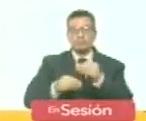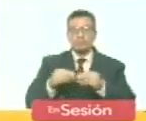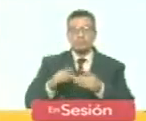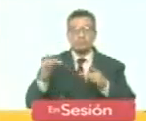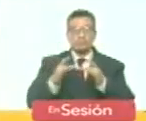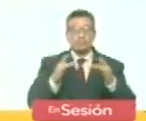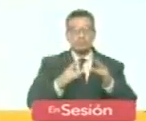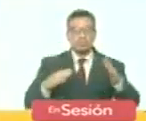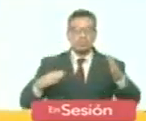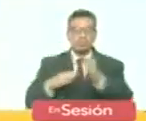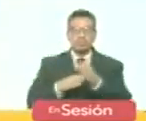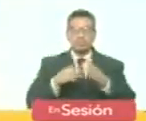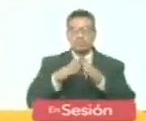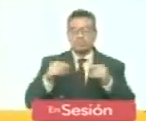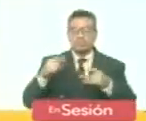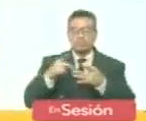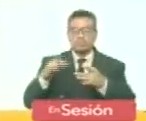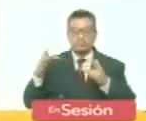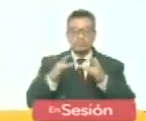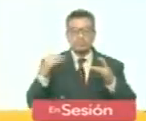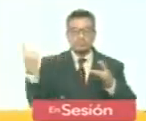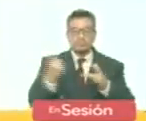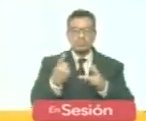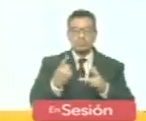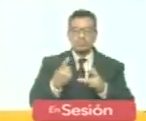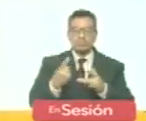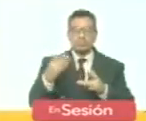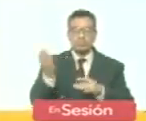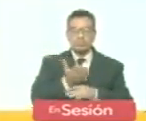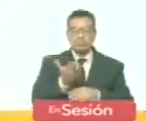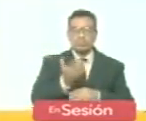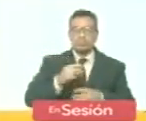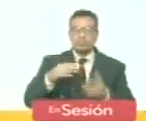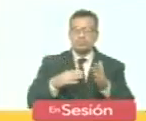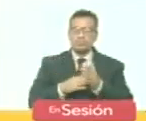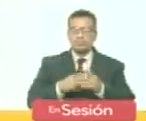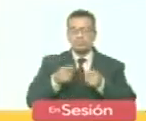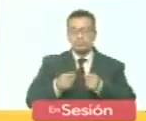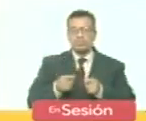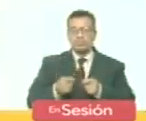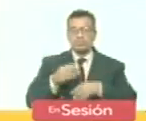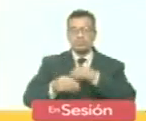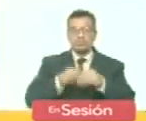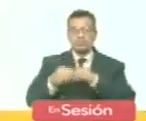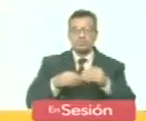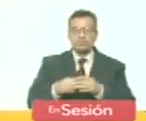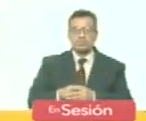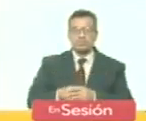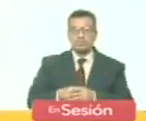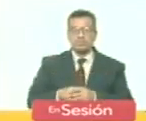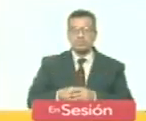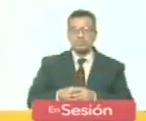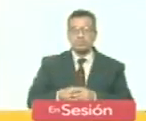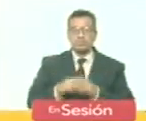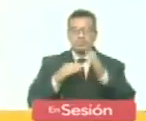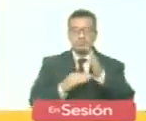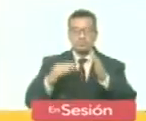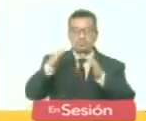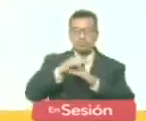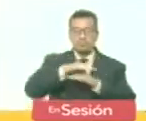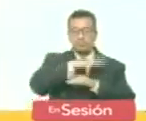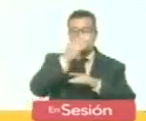directas del bloqueo, las consecuencias directas de las sanciones, para tratar de generar una cabeza de playa y